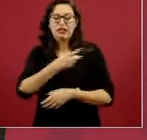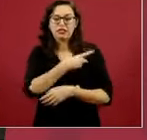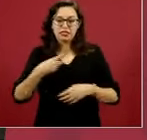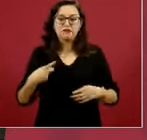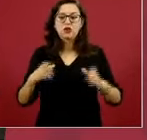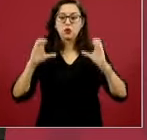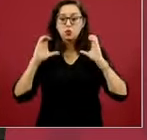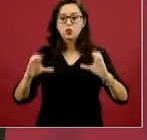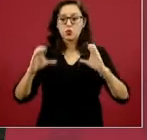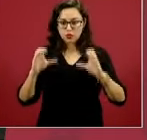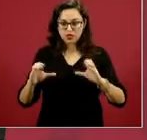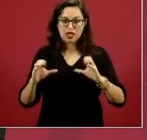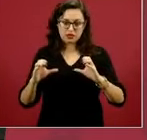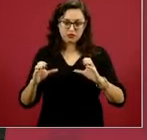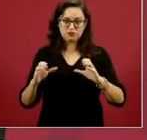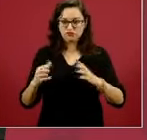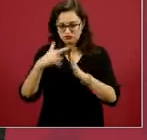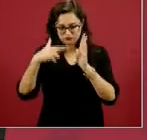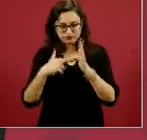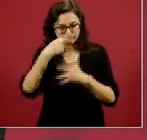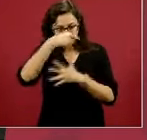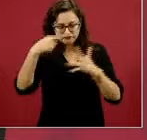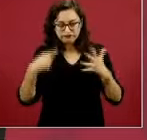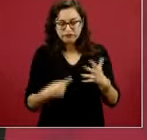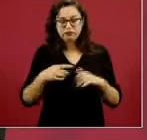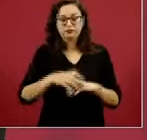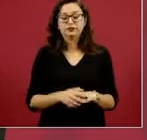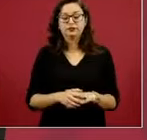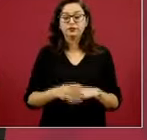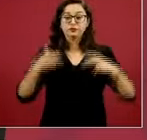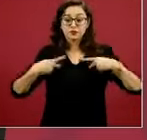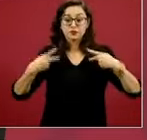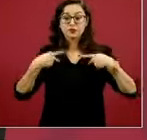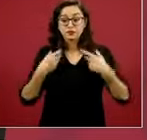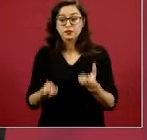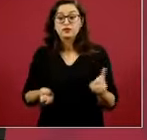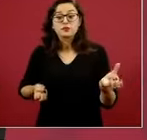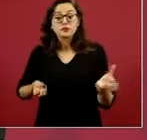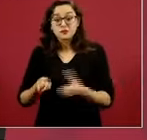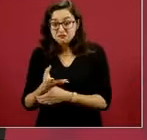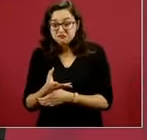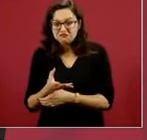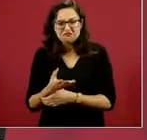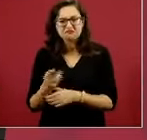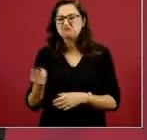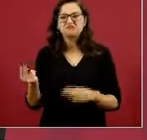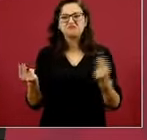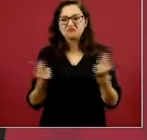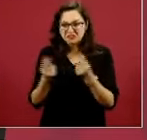medidas de control. Si las personas salen no por una necesidad